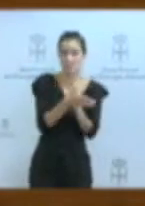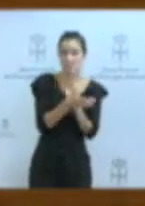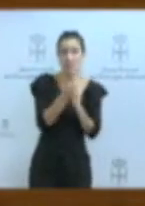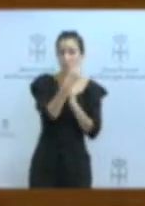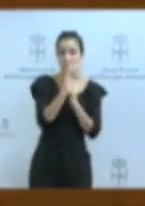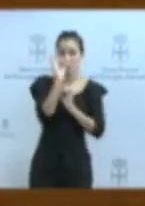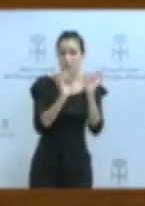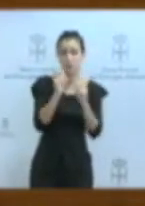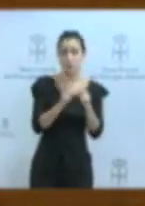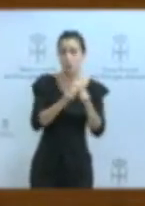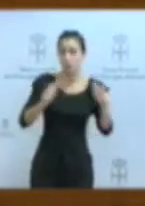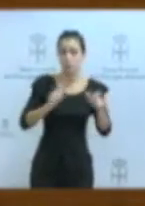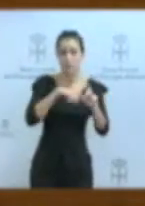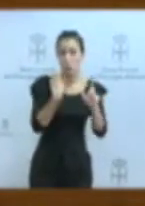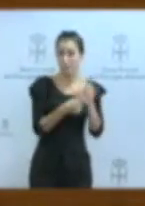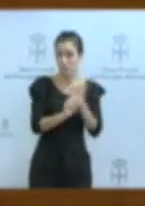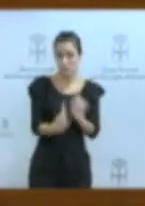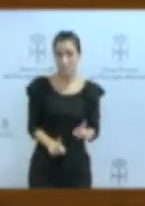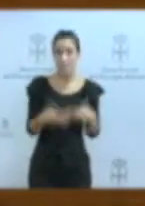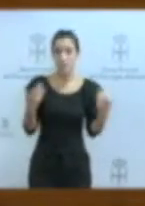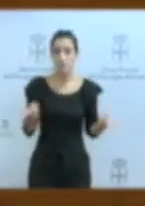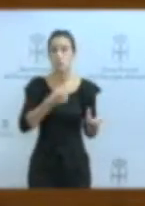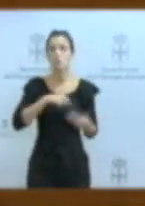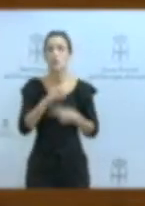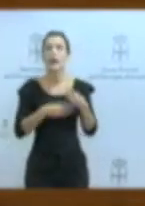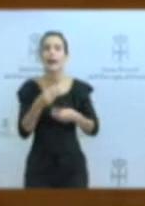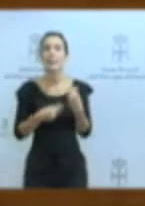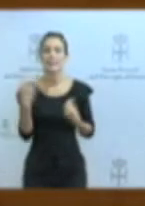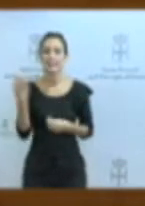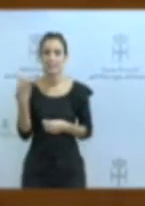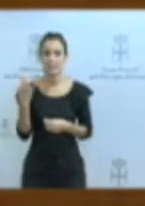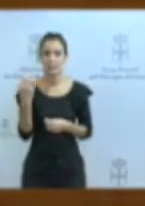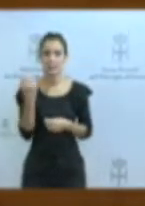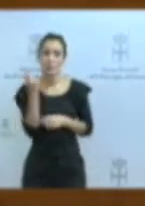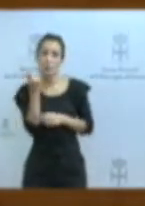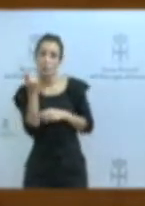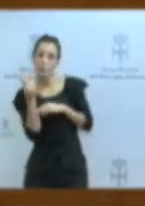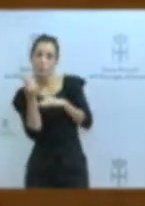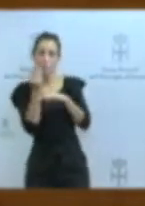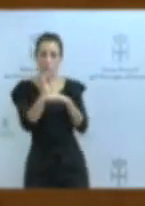es habilitar una serie de incentivos a cambio de una serie de prestaciones